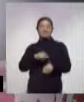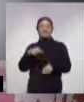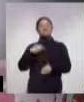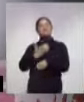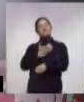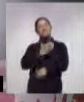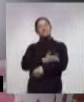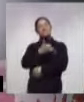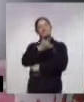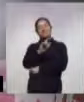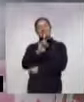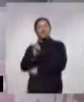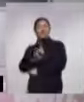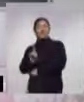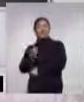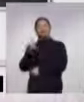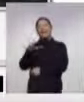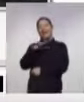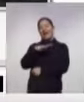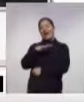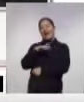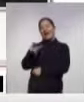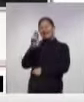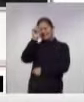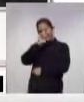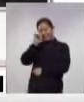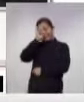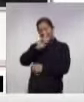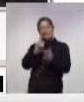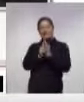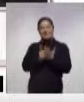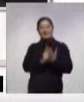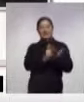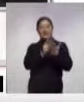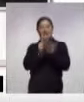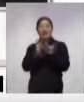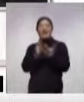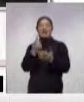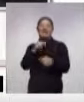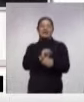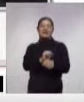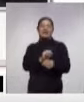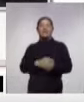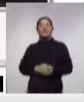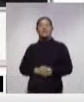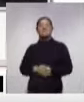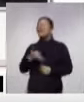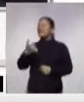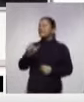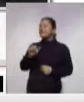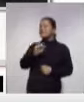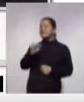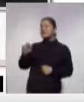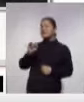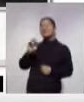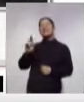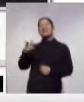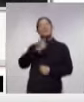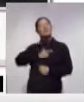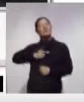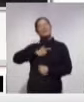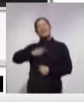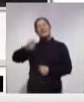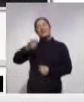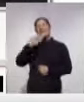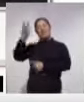compañero Yacir Zárate, quien nos tiene la recomendación literaria de la semana. Yacir, qué gusto saludarte, bienvenido,